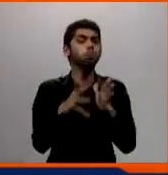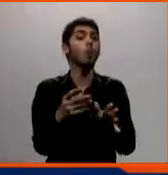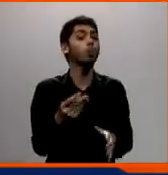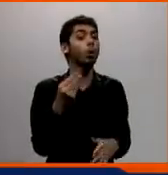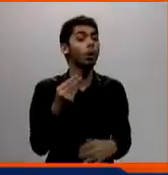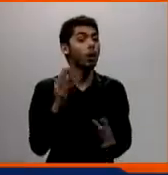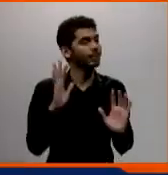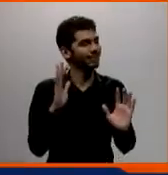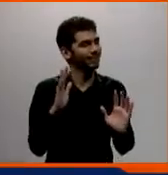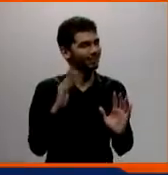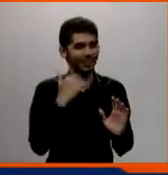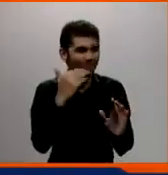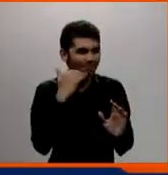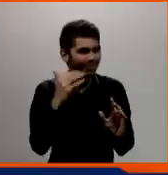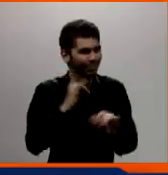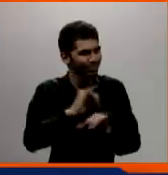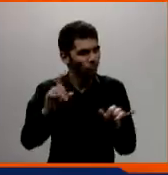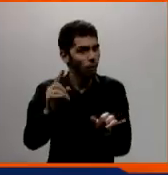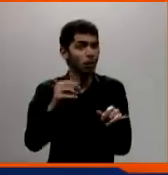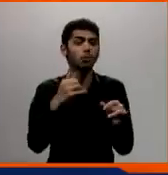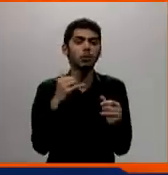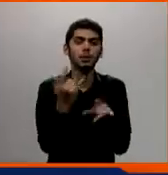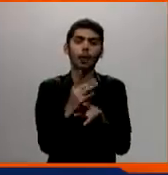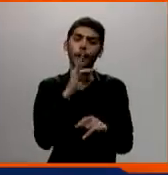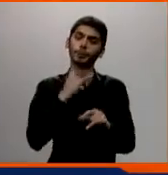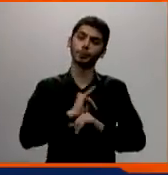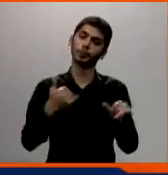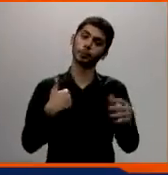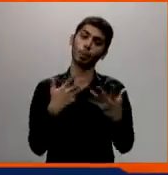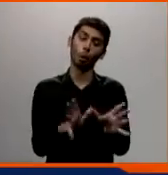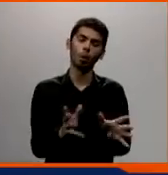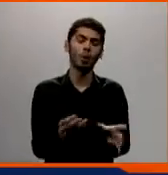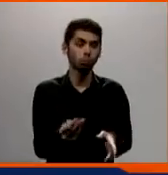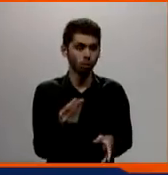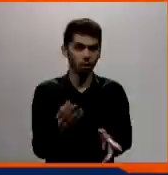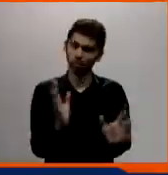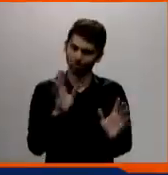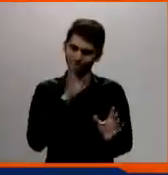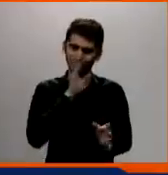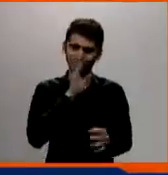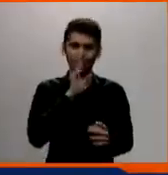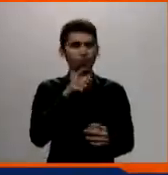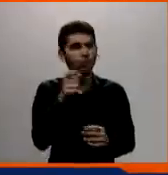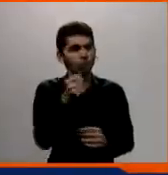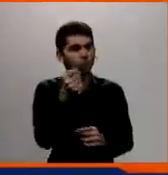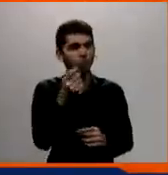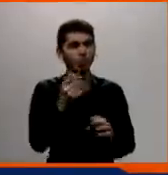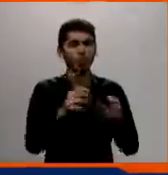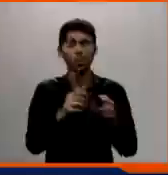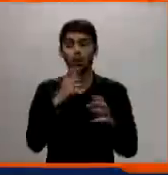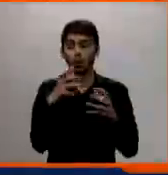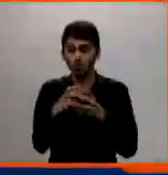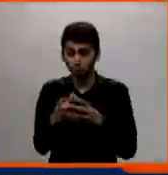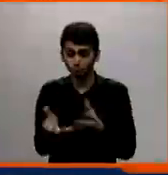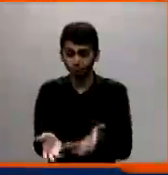decisión que lo lleva a esa circunstancia de decir de dejar un equipo cuando lo puede ascender,